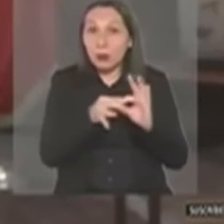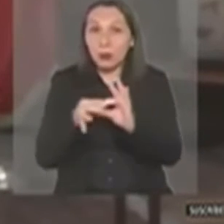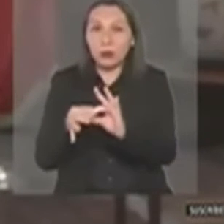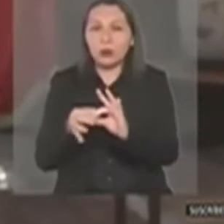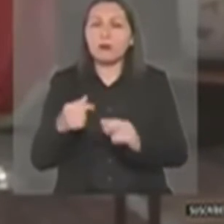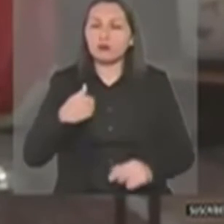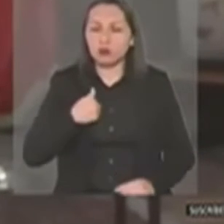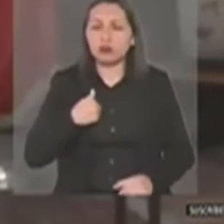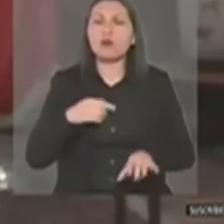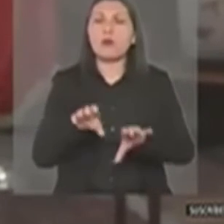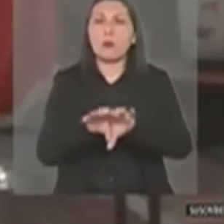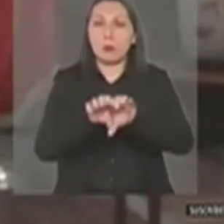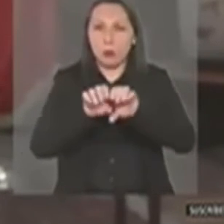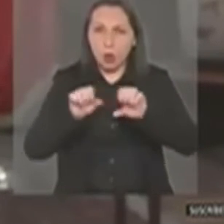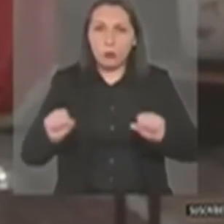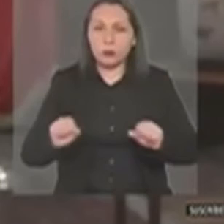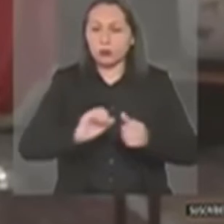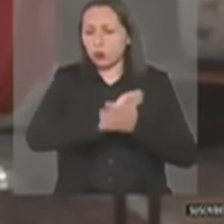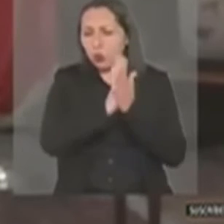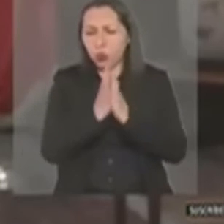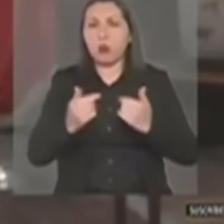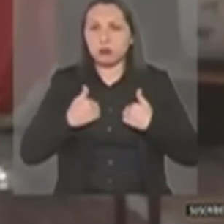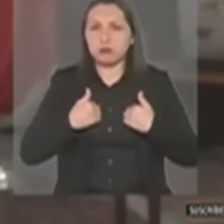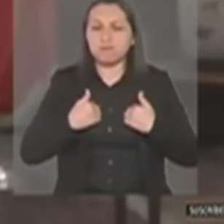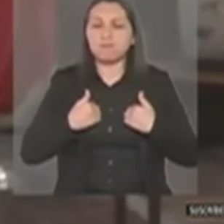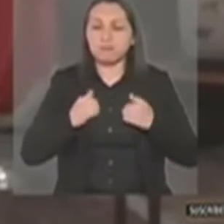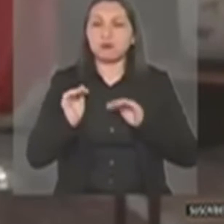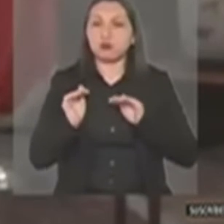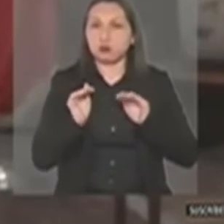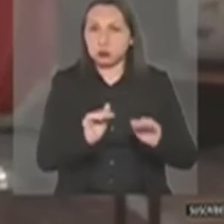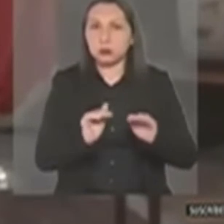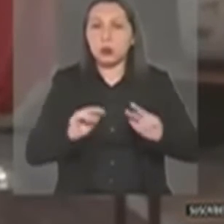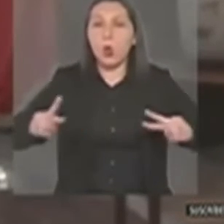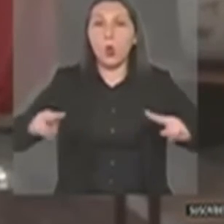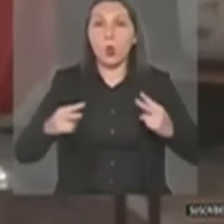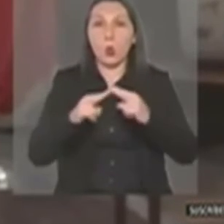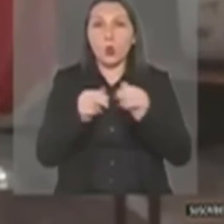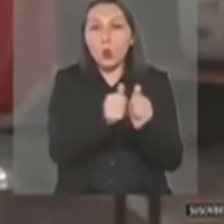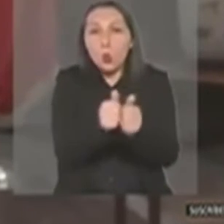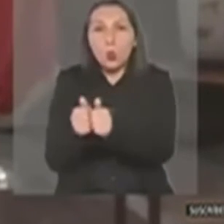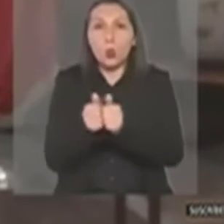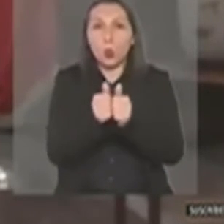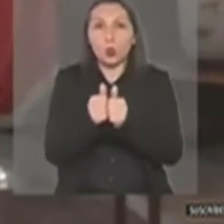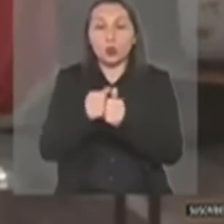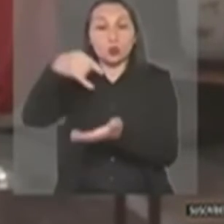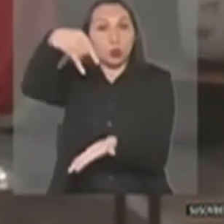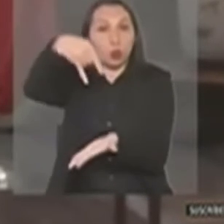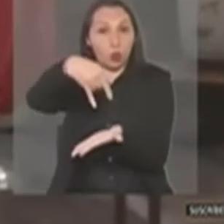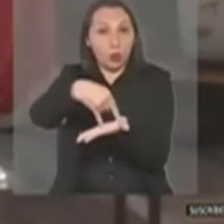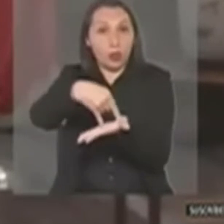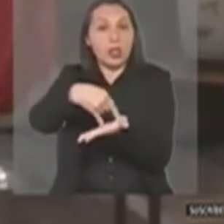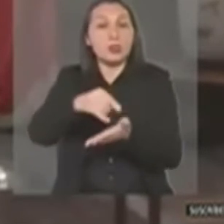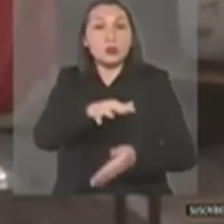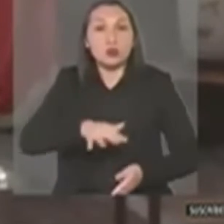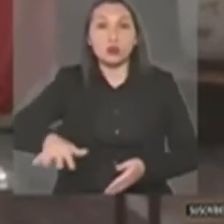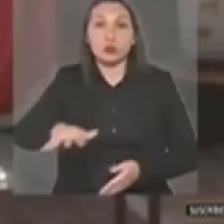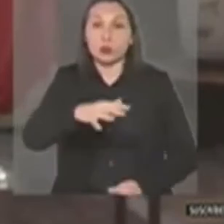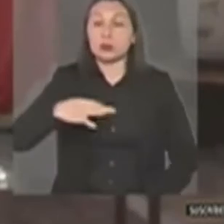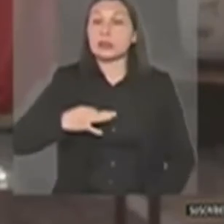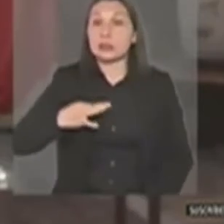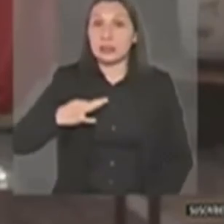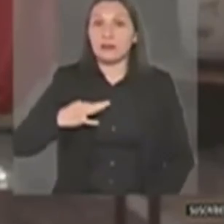meter una cosa gato por liebre, sí, con la misma agenda que hay por ahí en todas partes, donde quiera estar el asunto